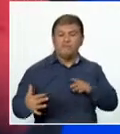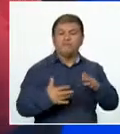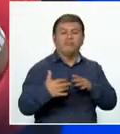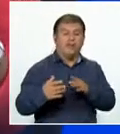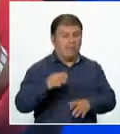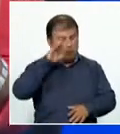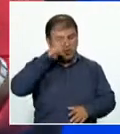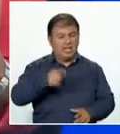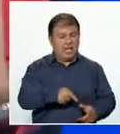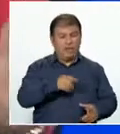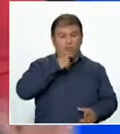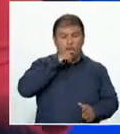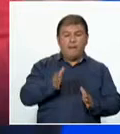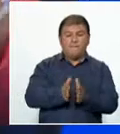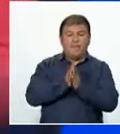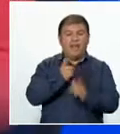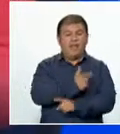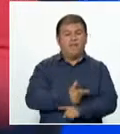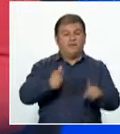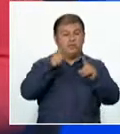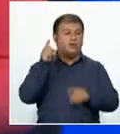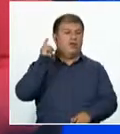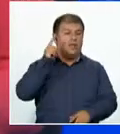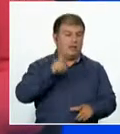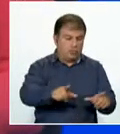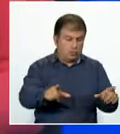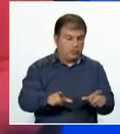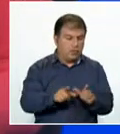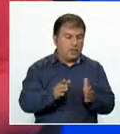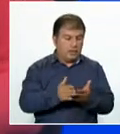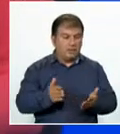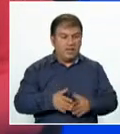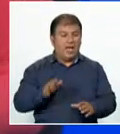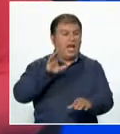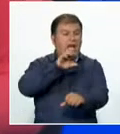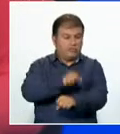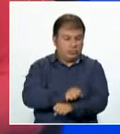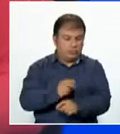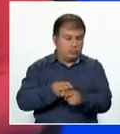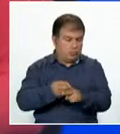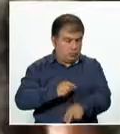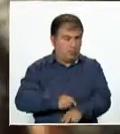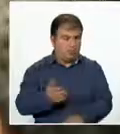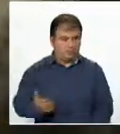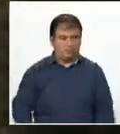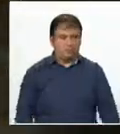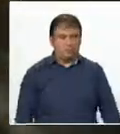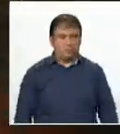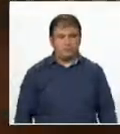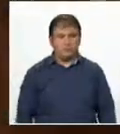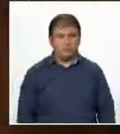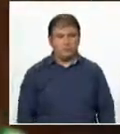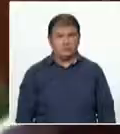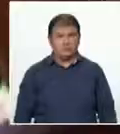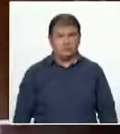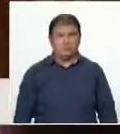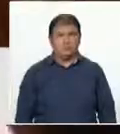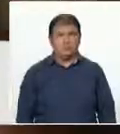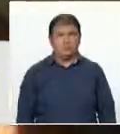policía. Ellas piden la liberación de los líderes locales que fueron detenidos recientemente.